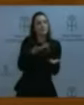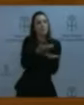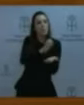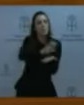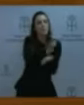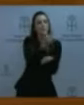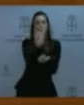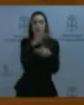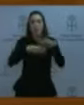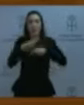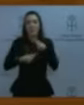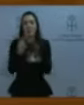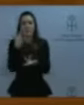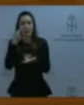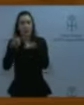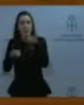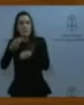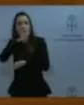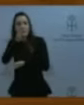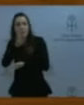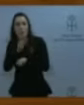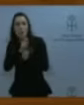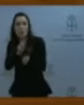y a ver el estado de conservación del inmueble, ¿o no?